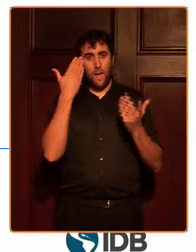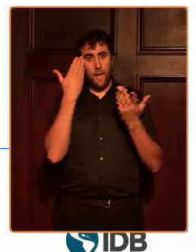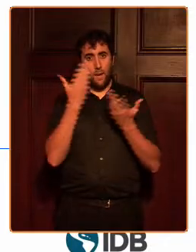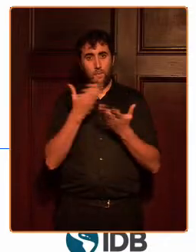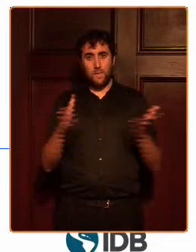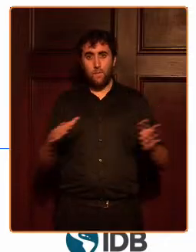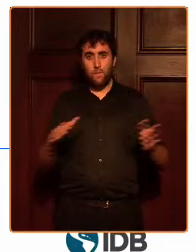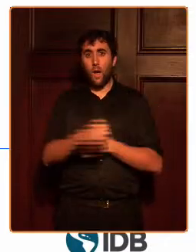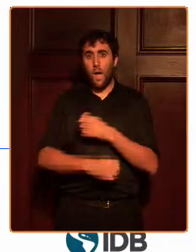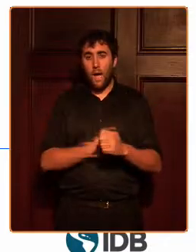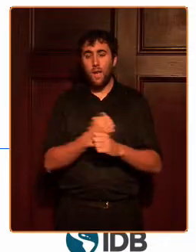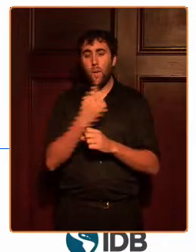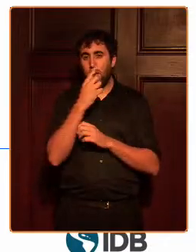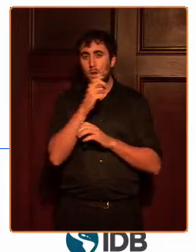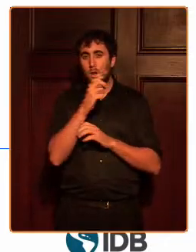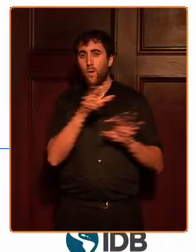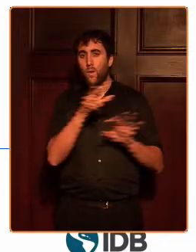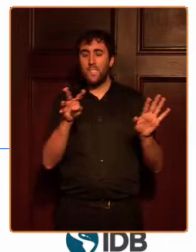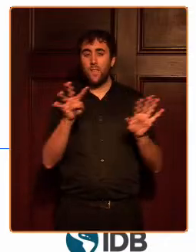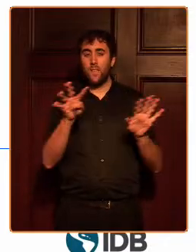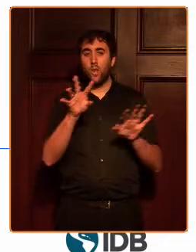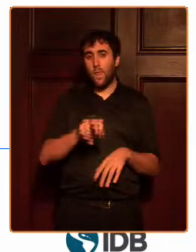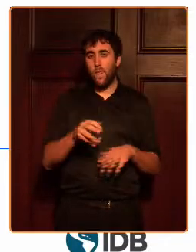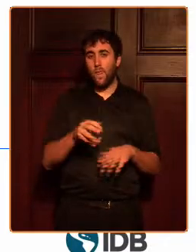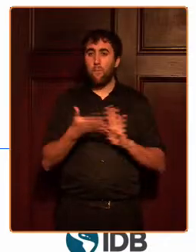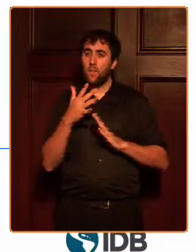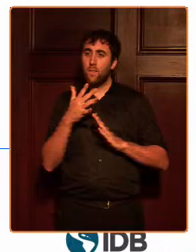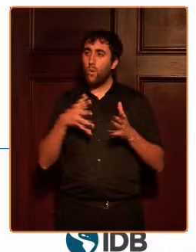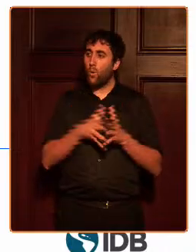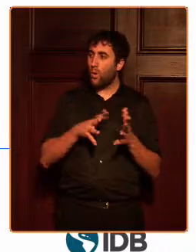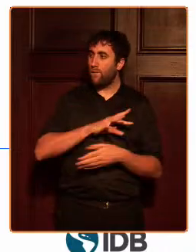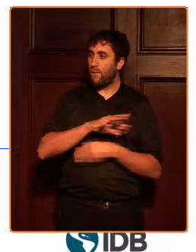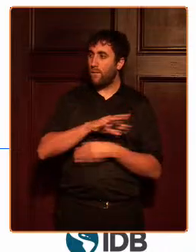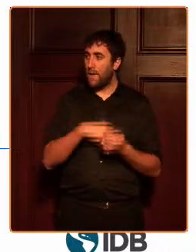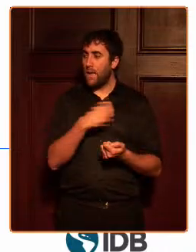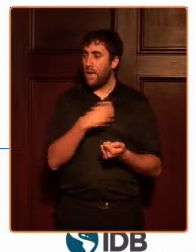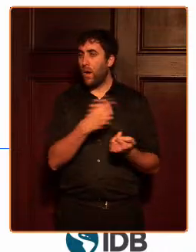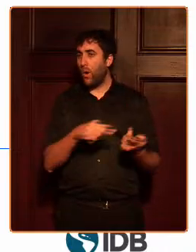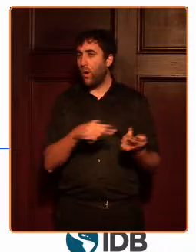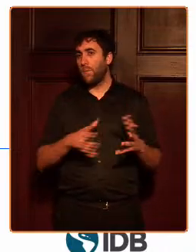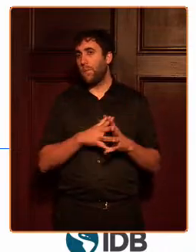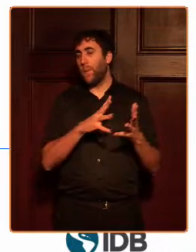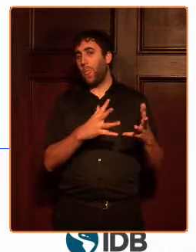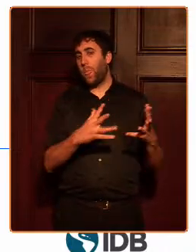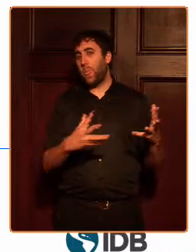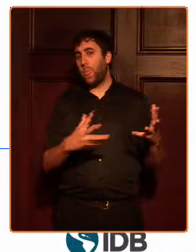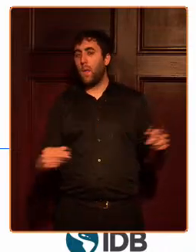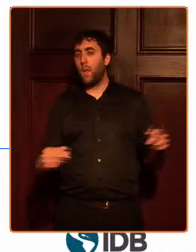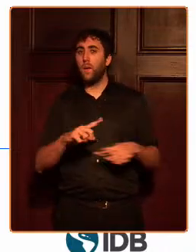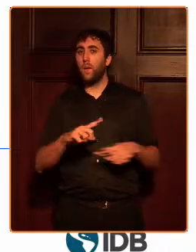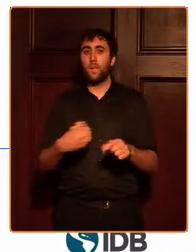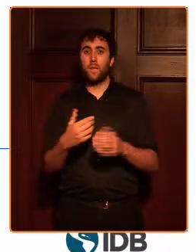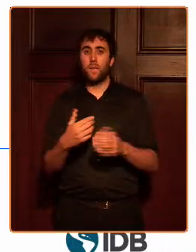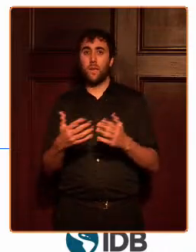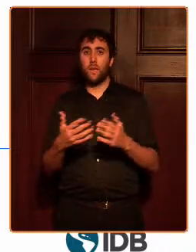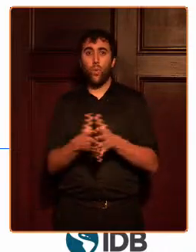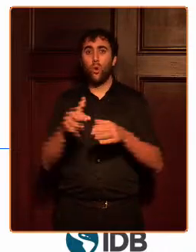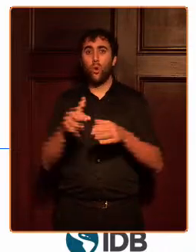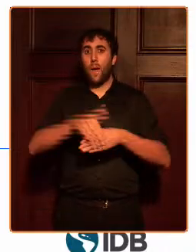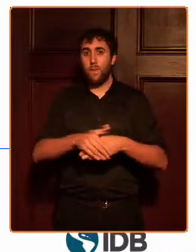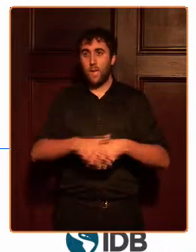los años 30, pasábamos más tiempo con la familia. Eso se fue reemplazando por tiempo con los amigos. Y según